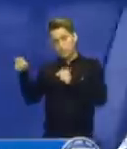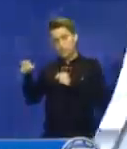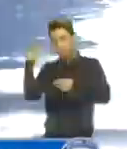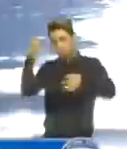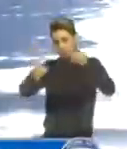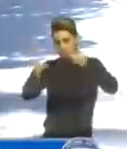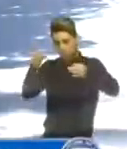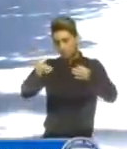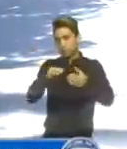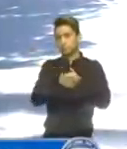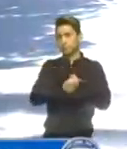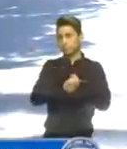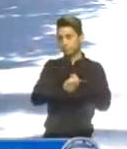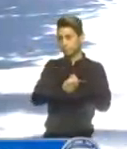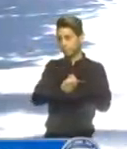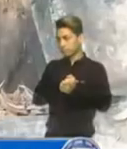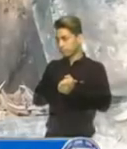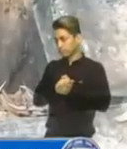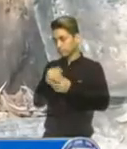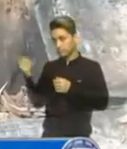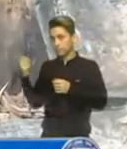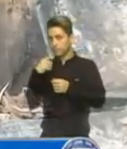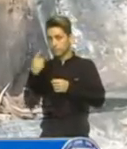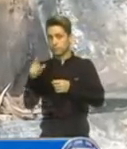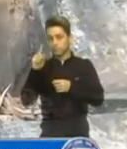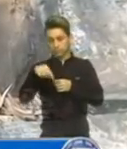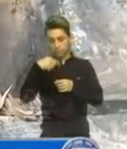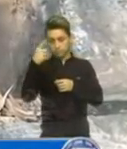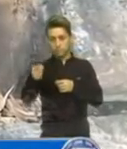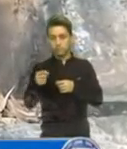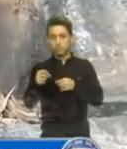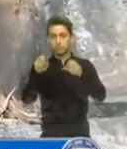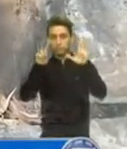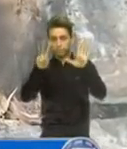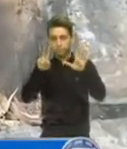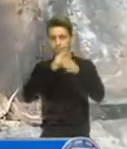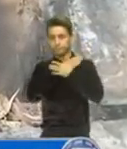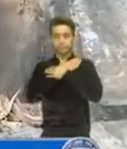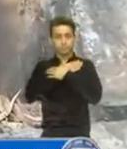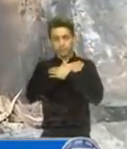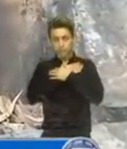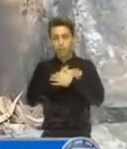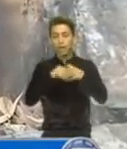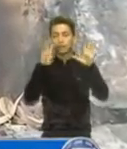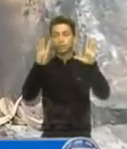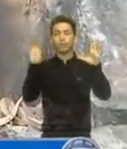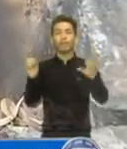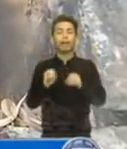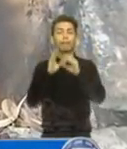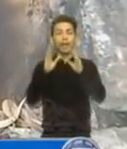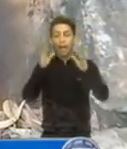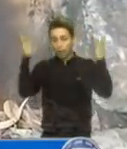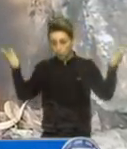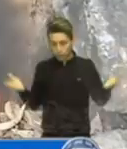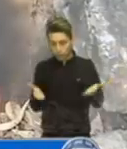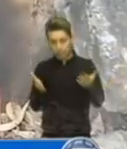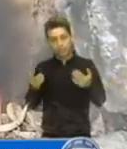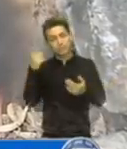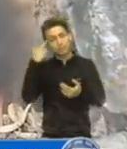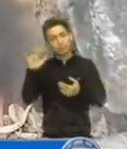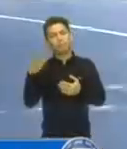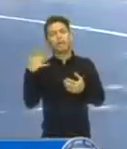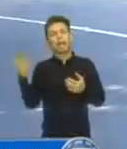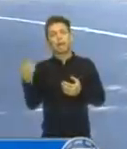de homicidio para el próximo 7 de mayo a las 9 de la mañana, la audiencia de etapa intermedia, en la cual el Ministerio